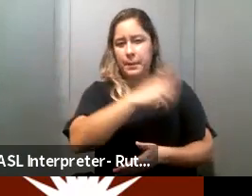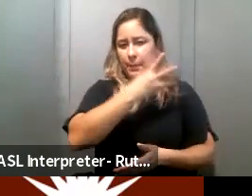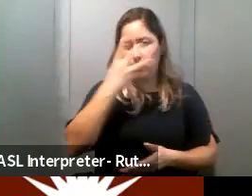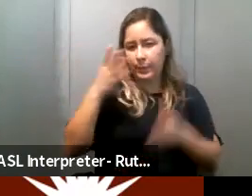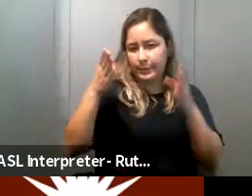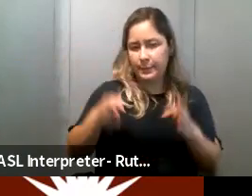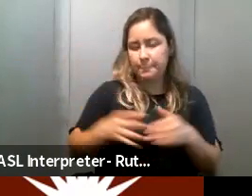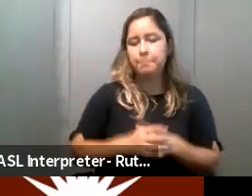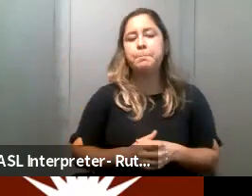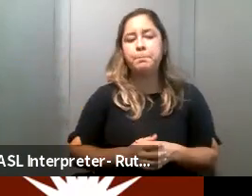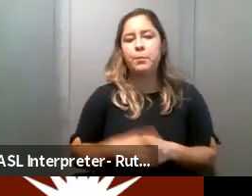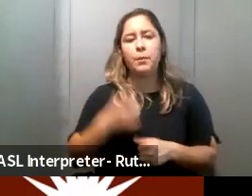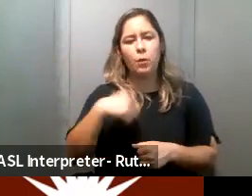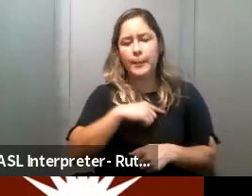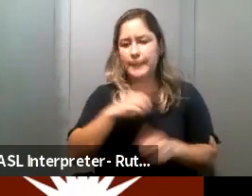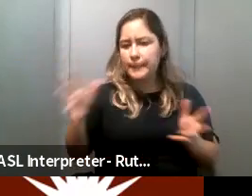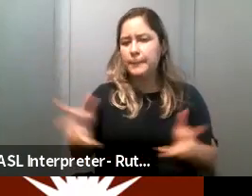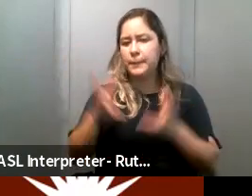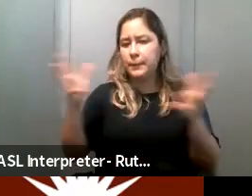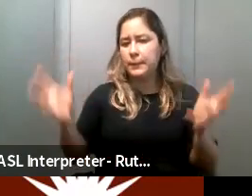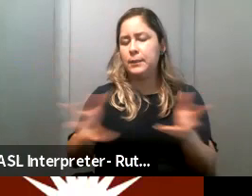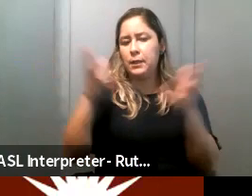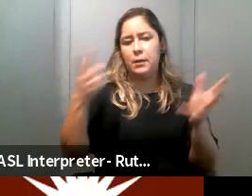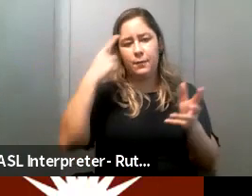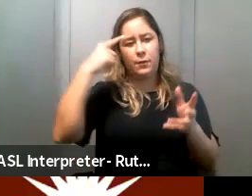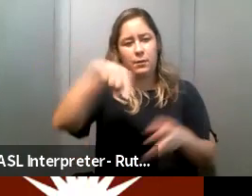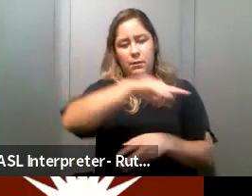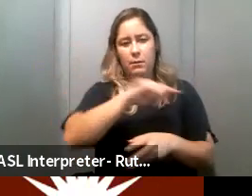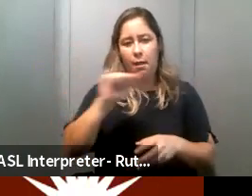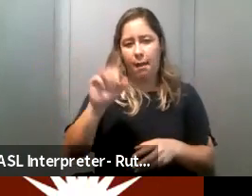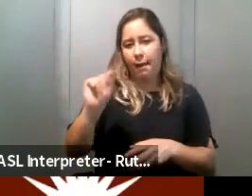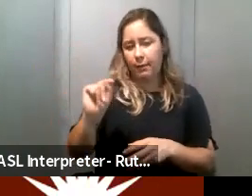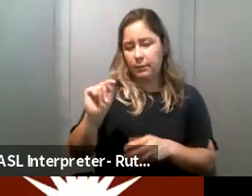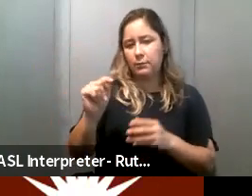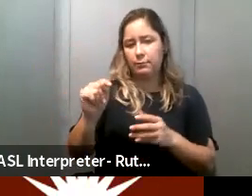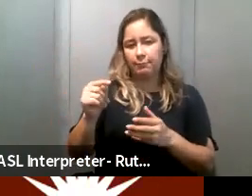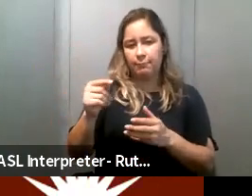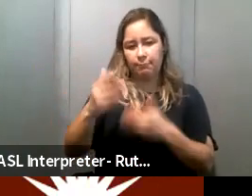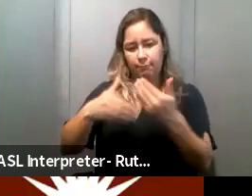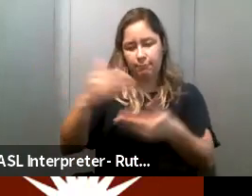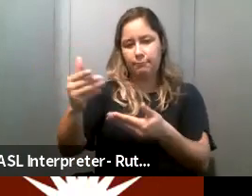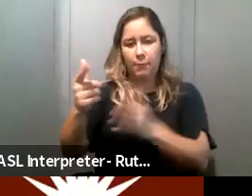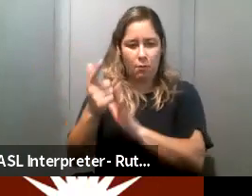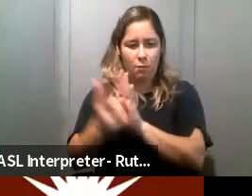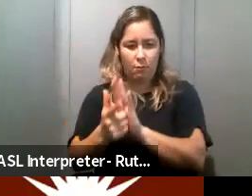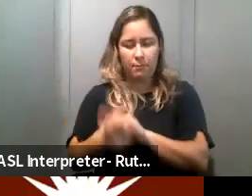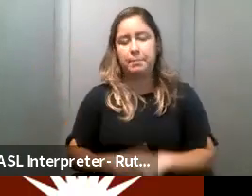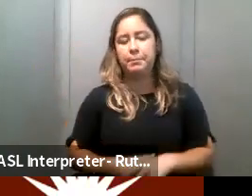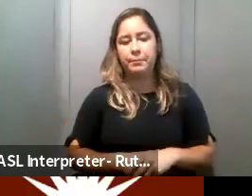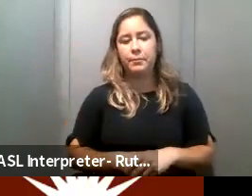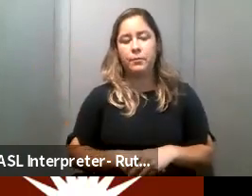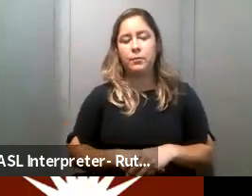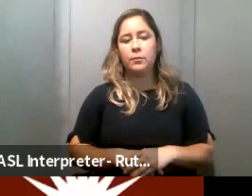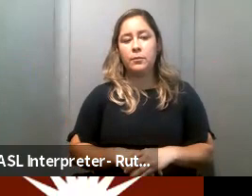el esfuerzo de estas políticas o de estas iniciativas de ley. Y como parte de esta